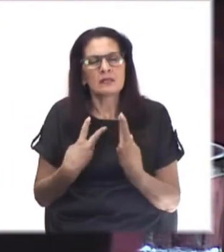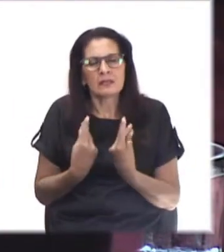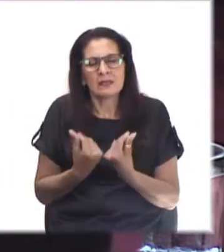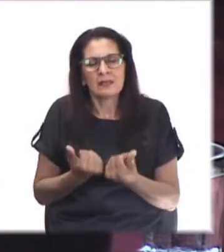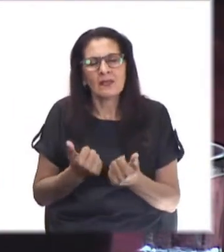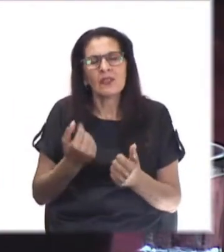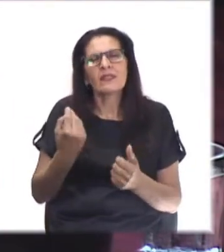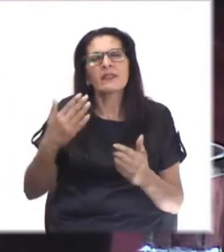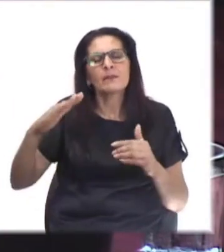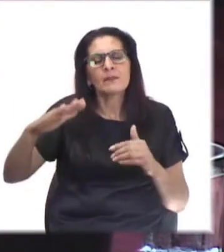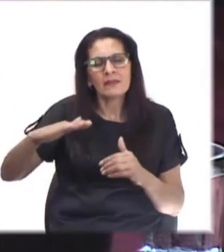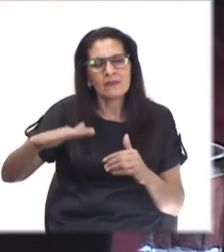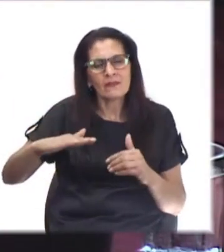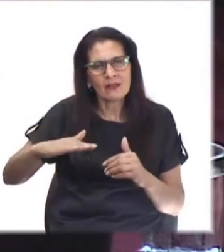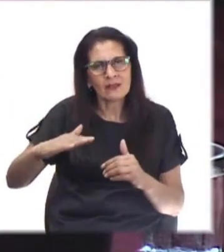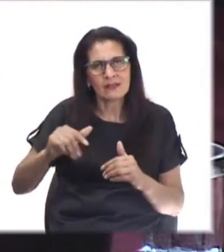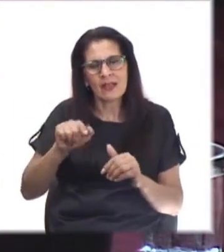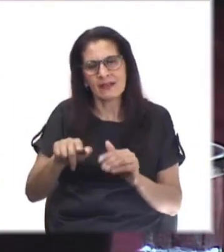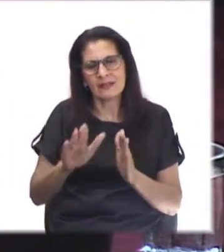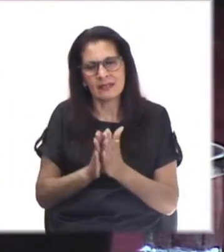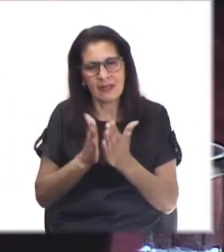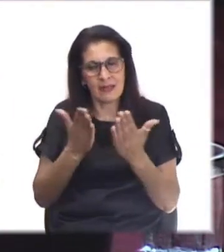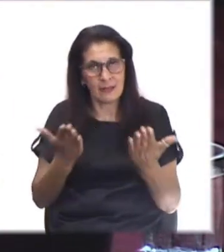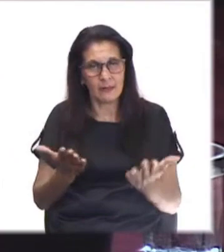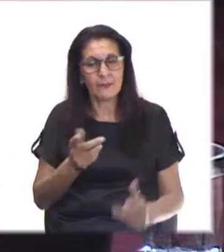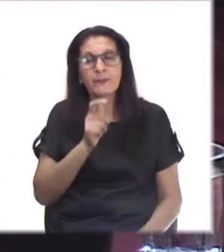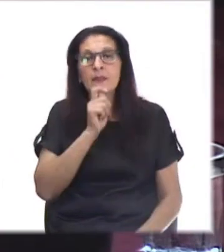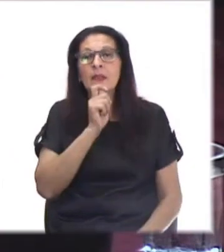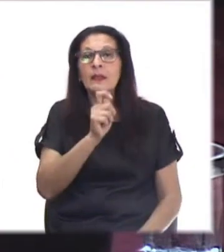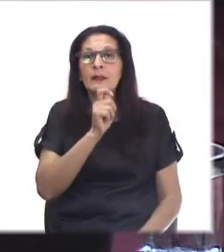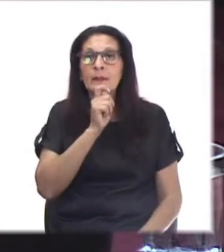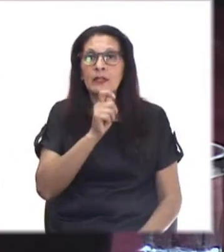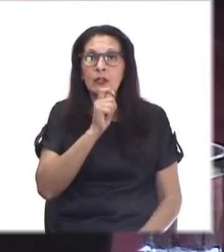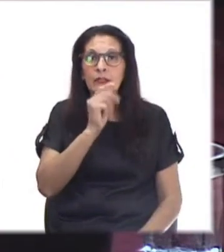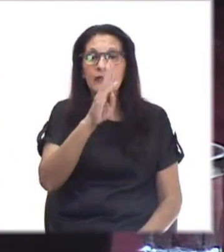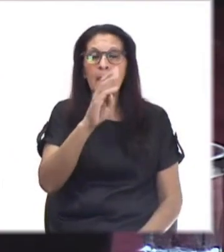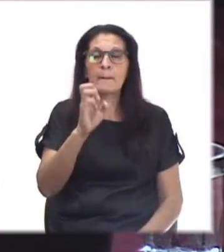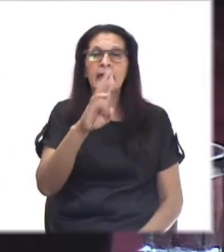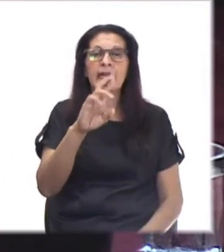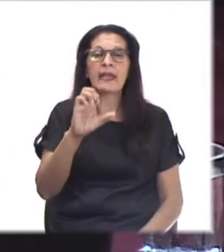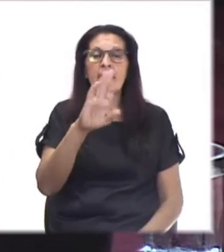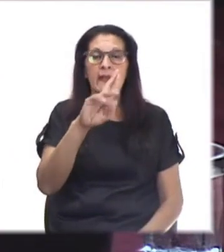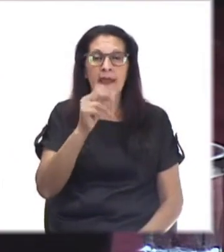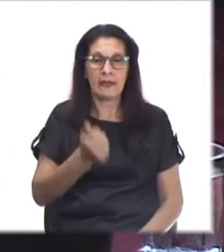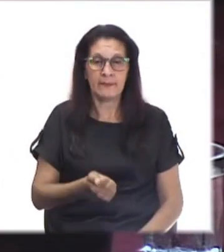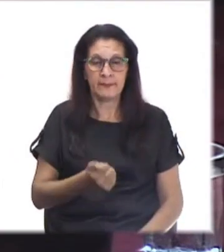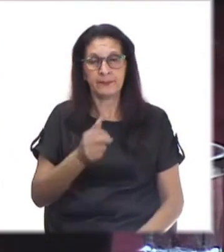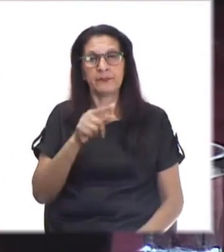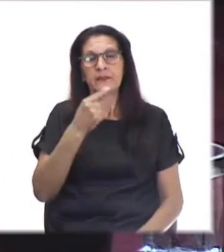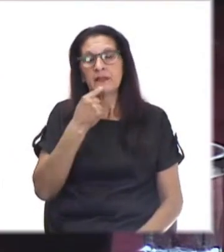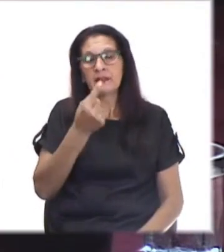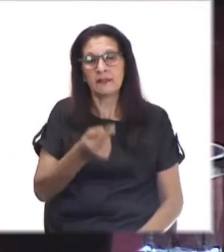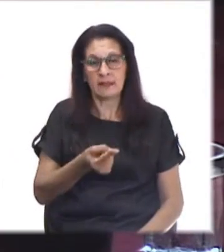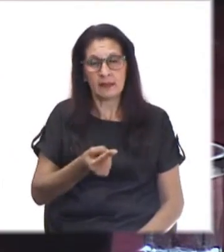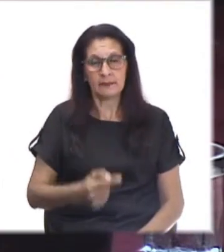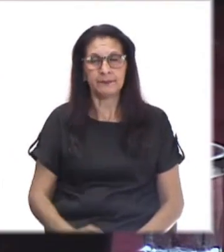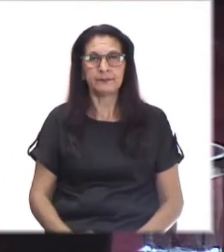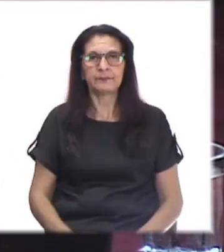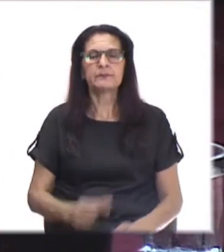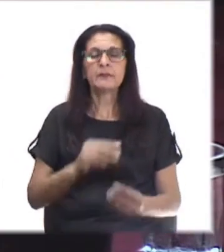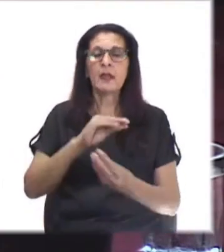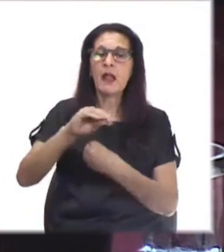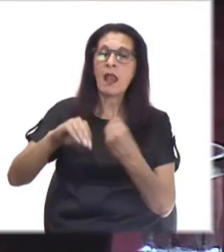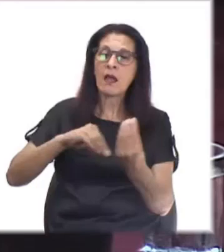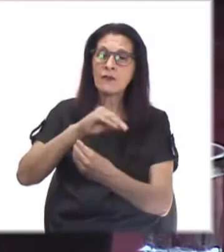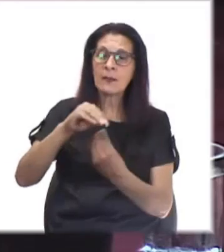infancia en ese libro. El periodista Gabriel Pereira, también en el libro Tabaré Inédito, agregaba: la familia